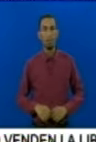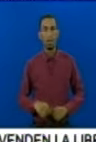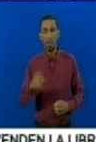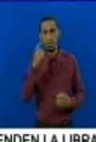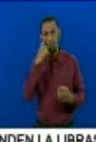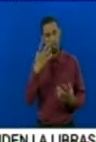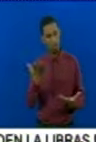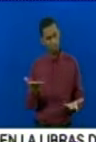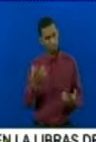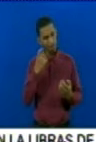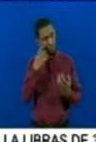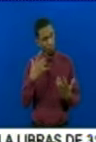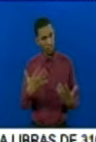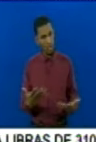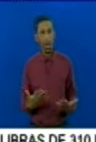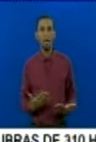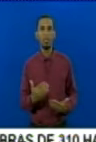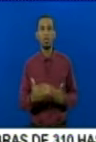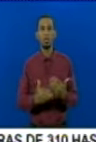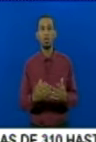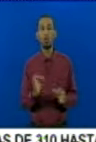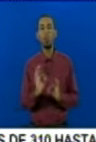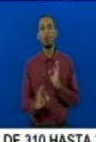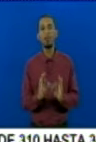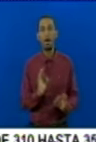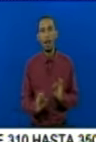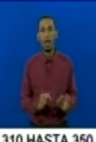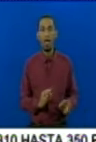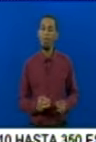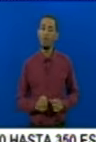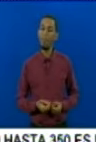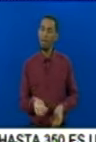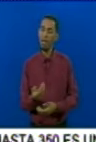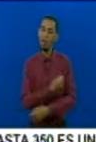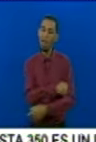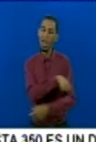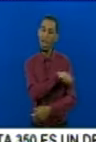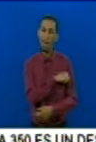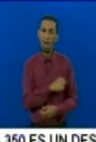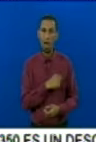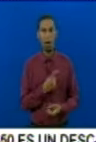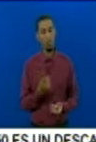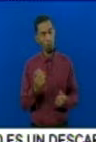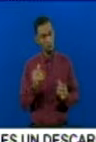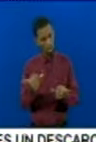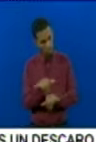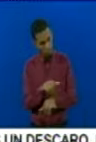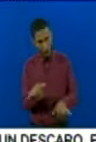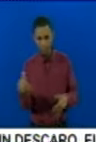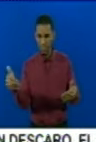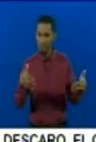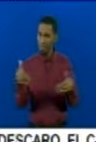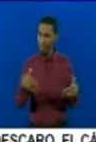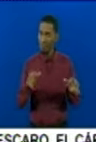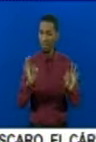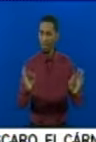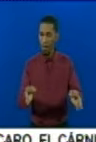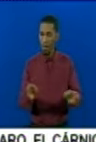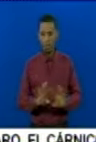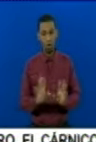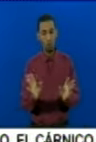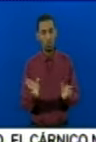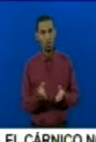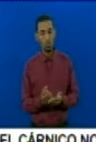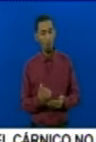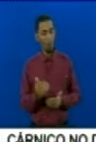de mencionar, la transparencia en procesos de este tipo, para que el pueblo, dialogando junto a nosotros, también se convierta en partícipe de cada uno de los procesos